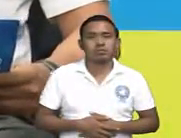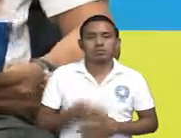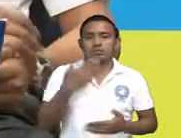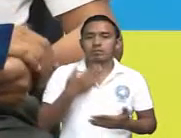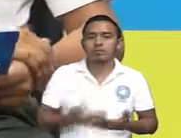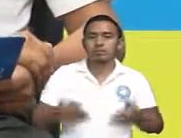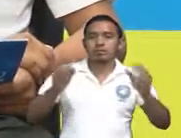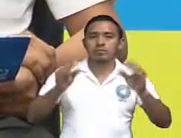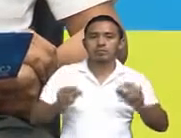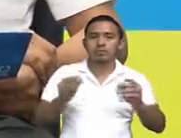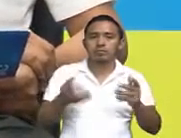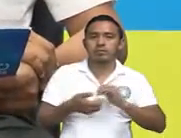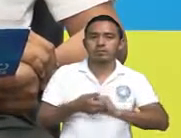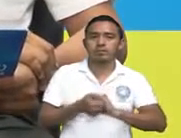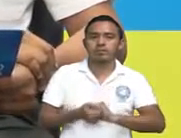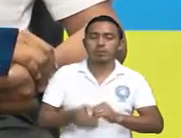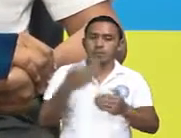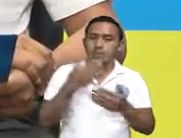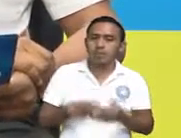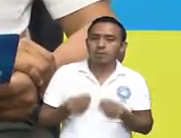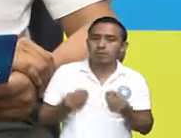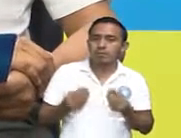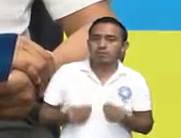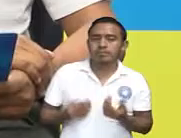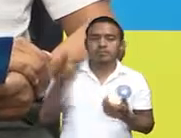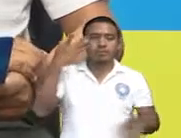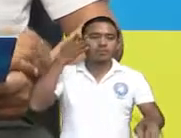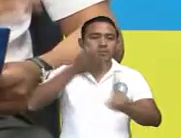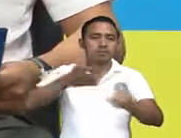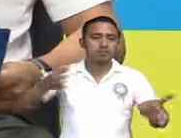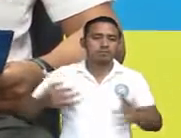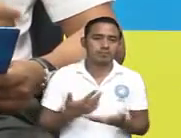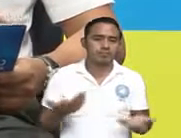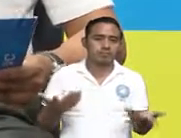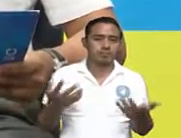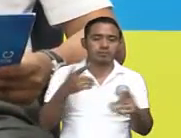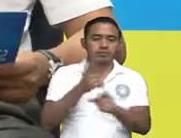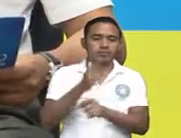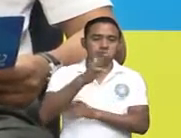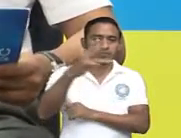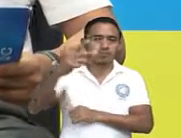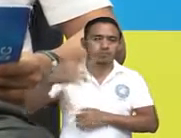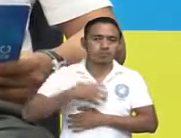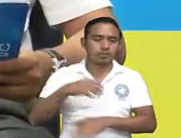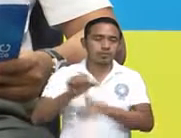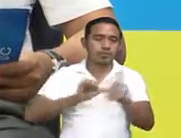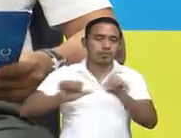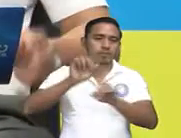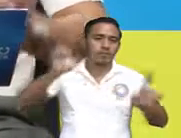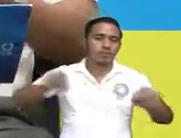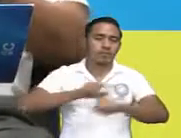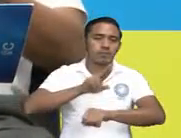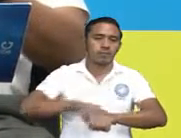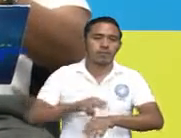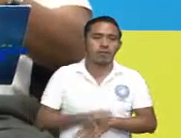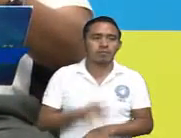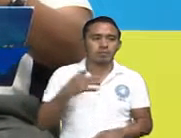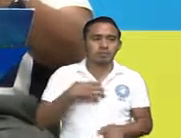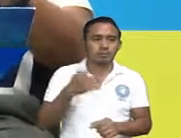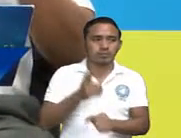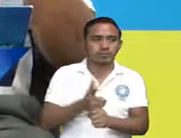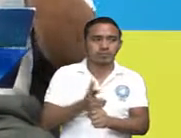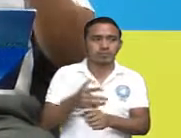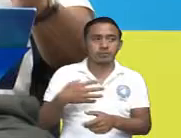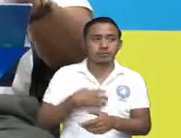Muy buenas tardes, amigos televidentes. Muchas gracias por su fiel sintonía al canal 98, el canal parlamentario, el canal de la